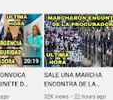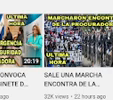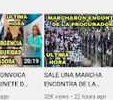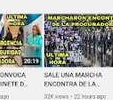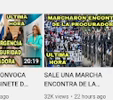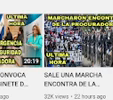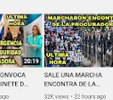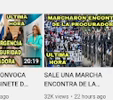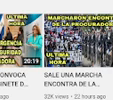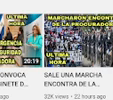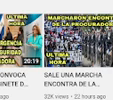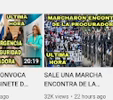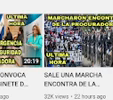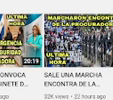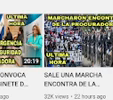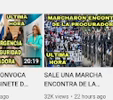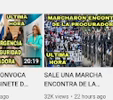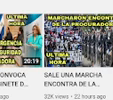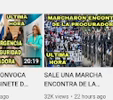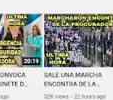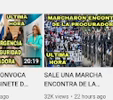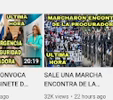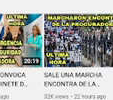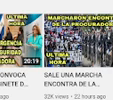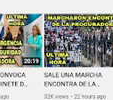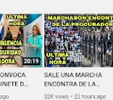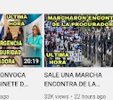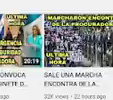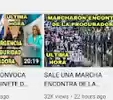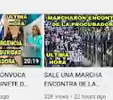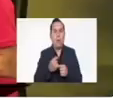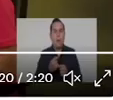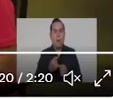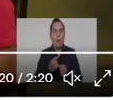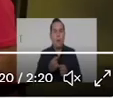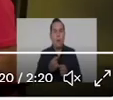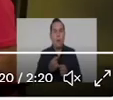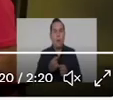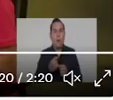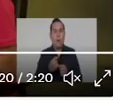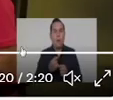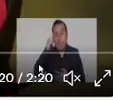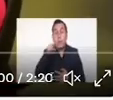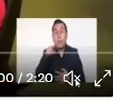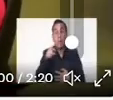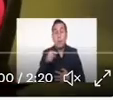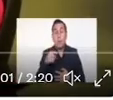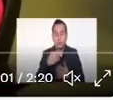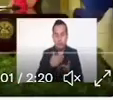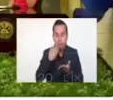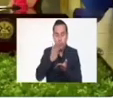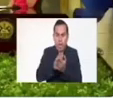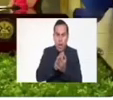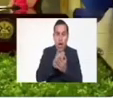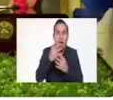bueno, pueblo salvadoreño, ahí está, la respuesta, de, la diputada, Sueci Calleja, correspondiente, a